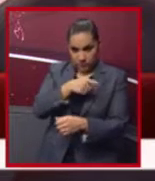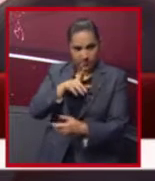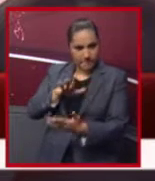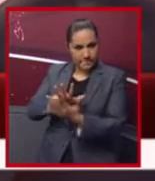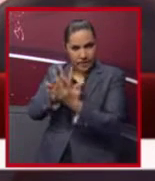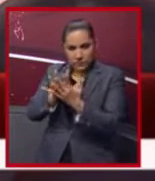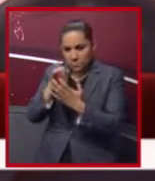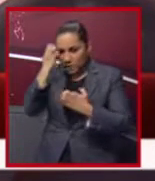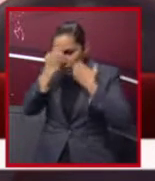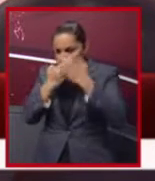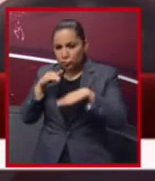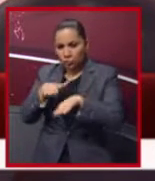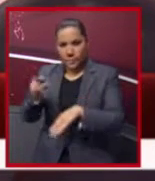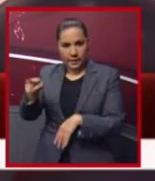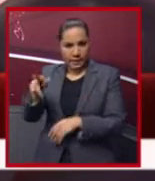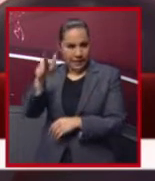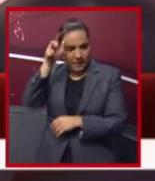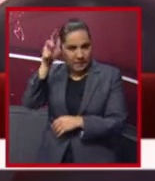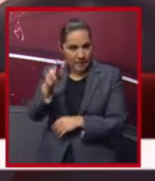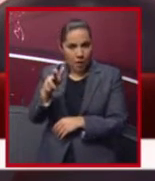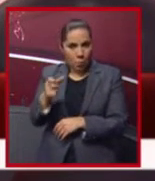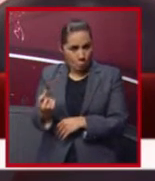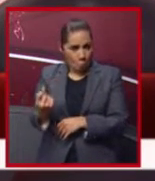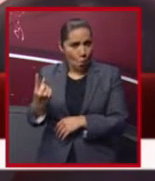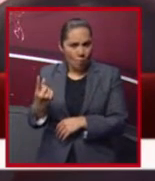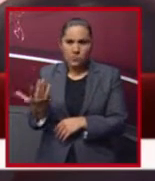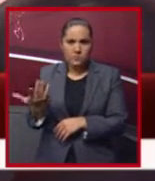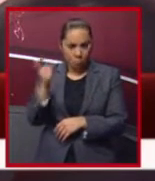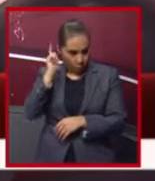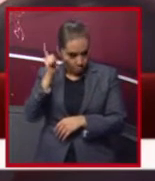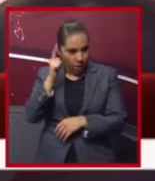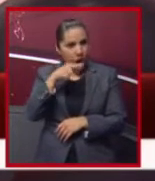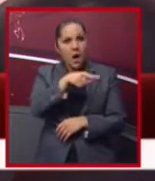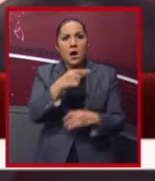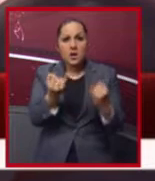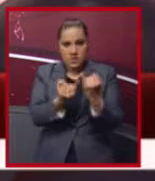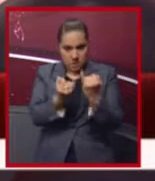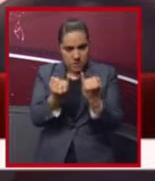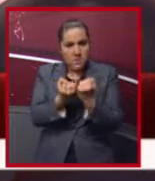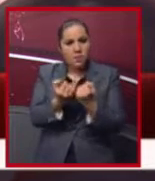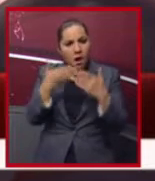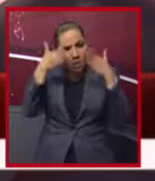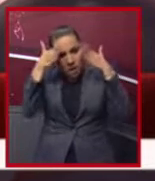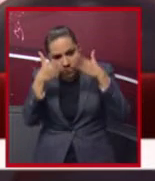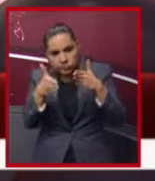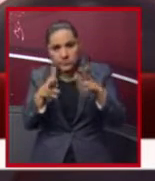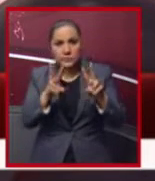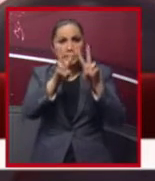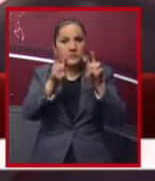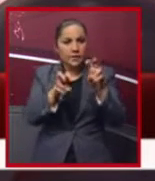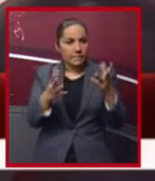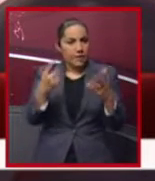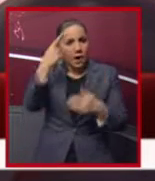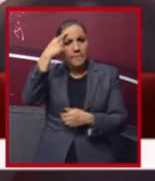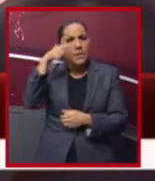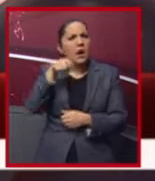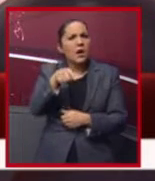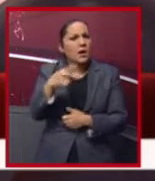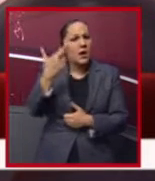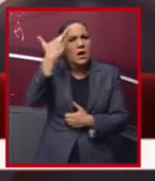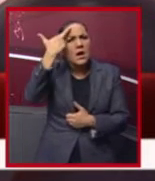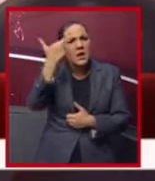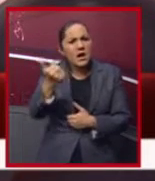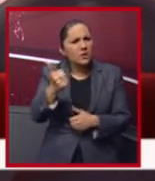nuestro comisionado estuviera también interesado en quienes han generado esta desgracia, que